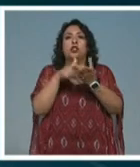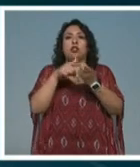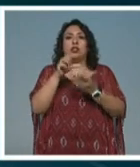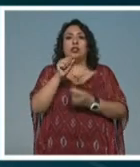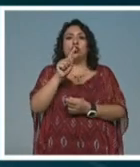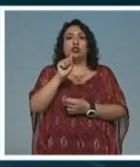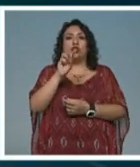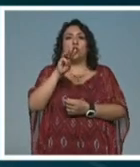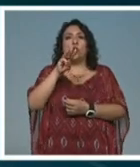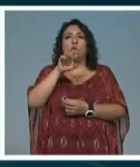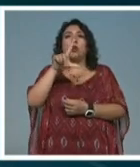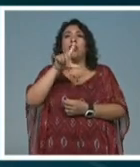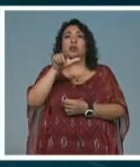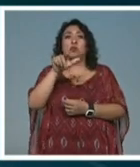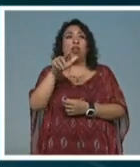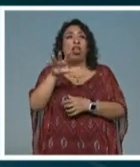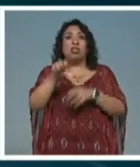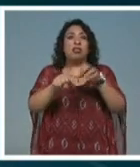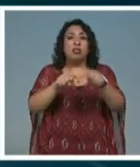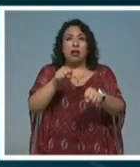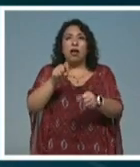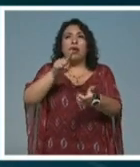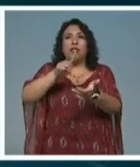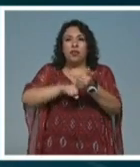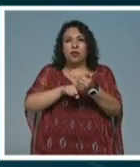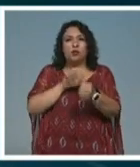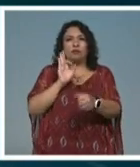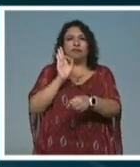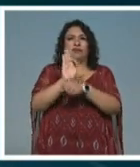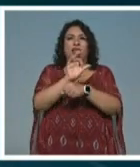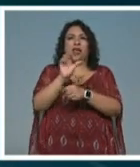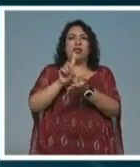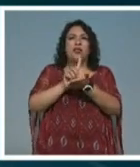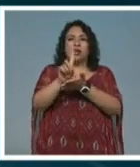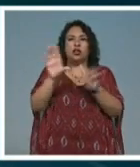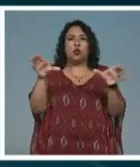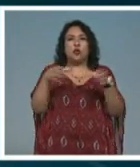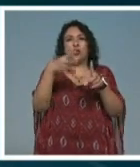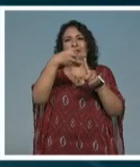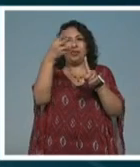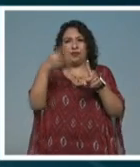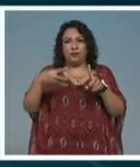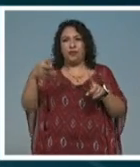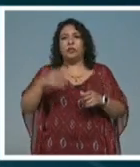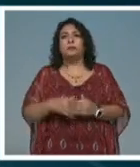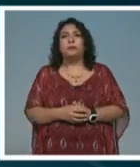y después de una redada, formaron parte del movimiento por los derechos de la comunidad LGBT.